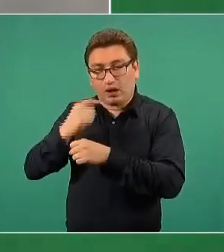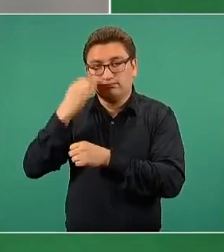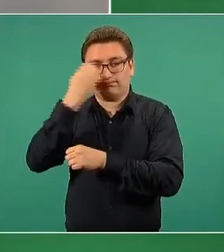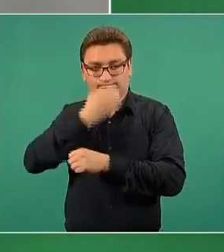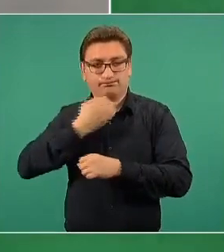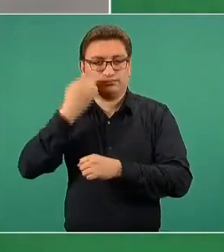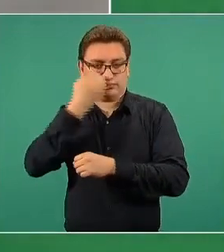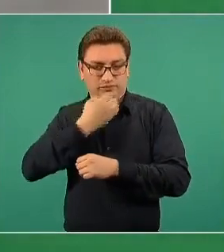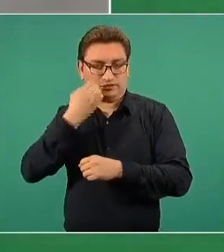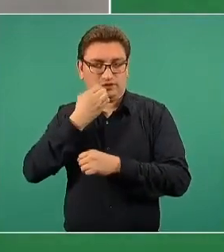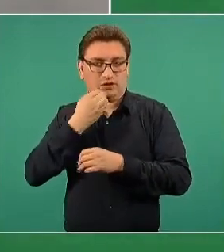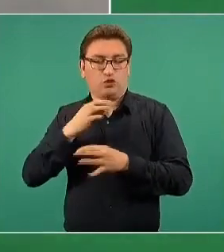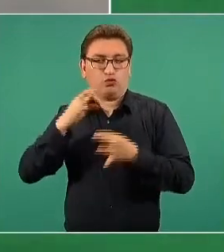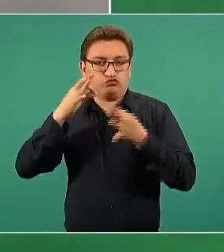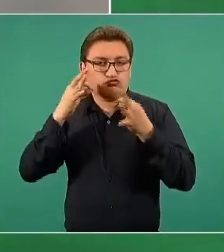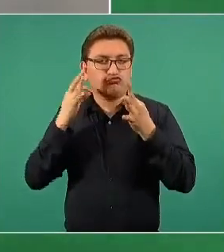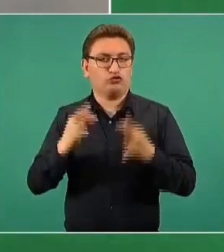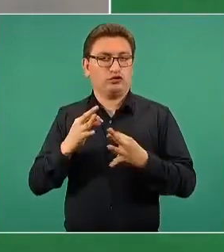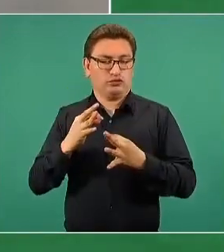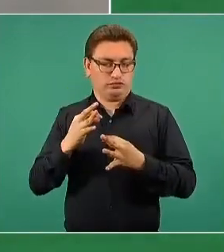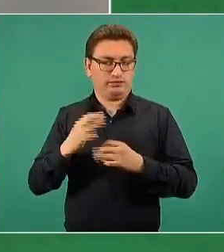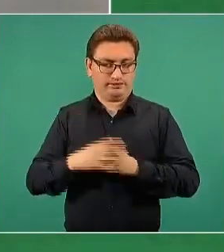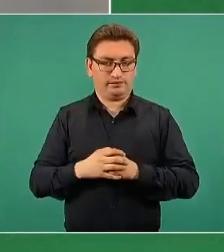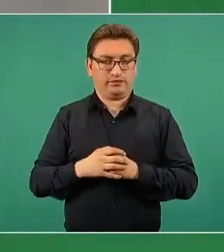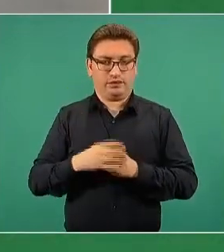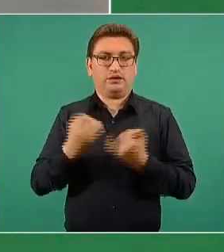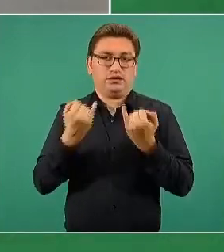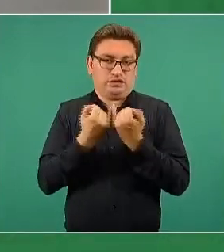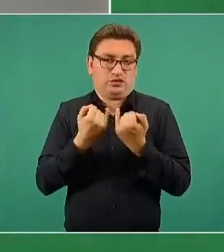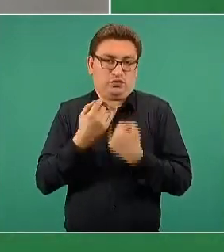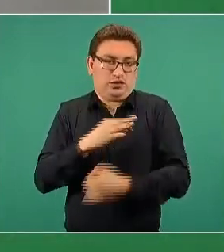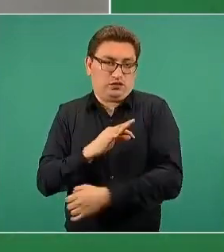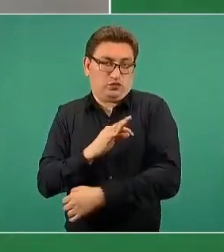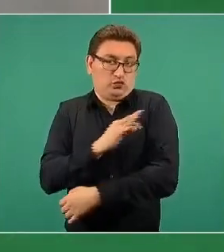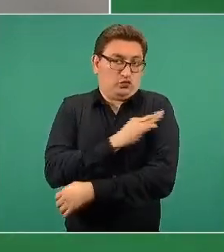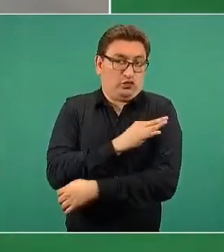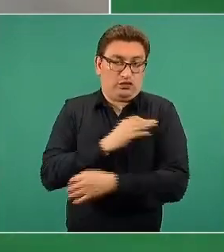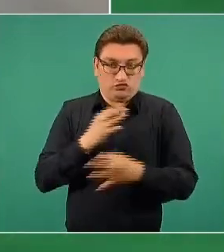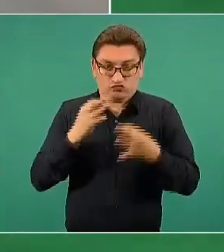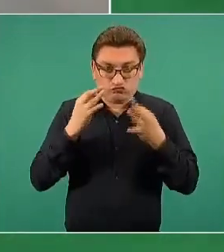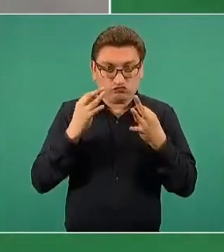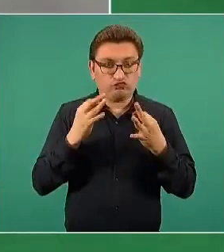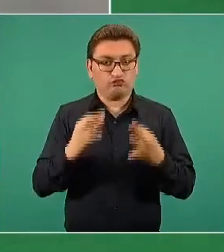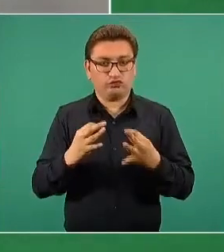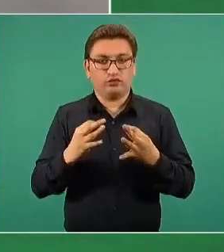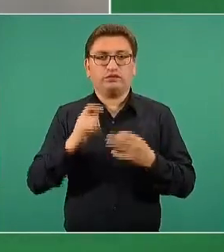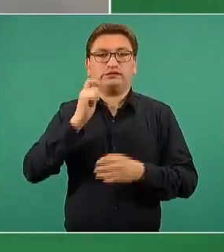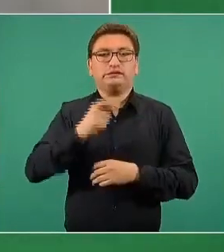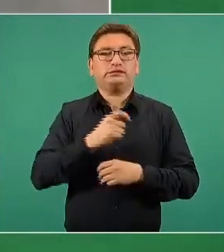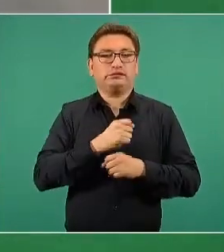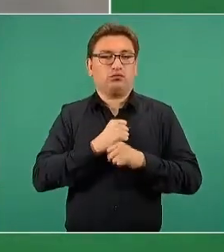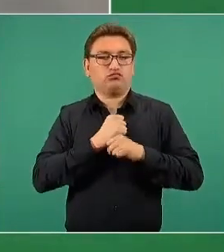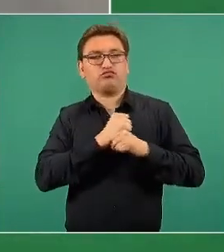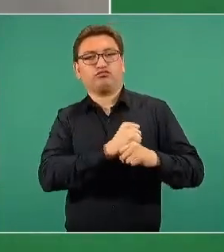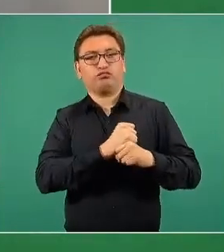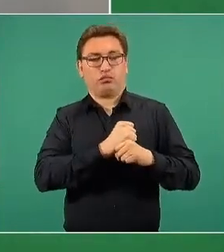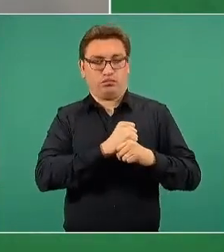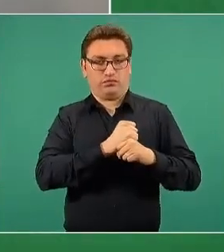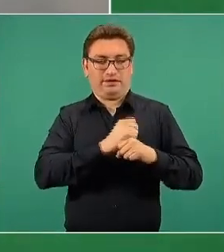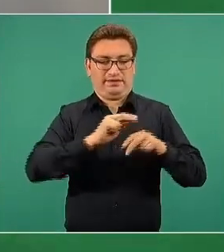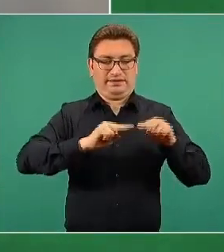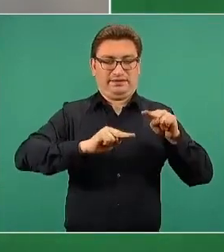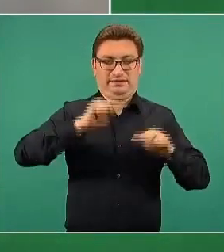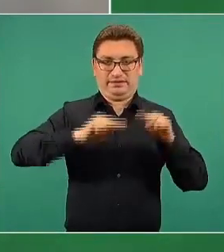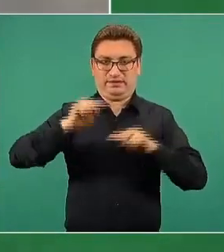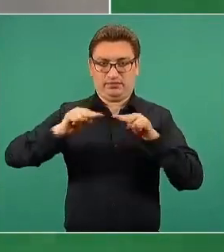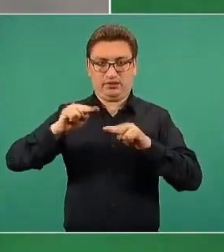que se conoce como la eficacia. También la eficacia y la efectividad, que es la protección, el nivel de protección que